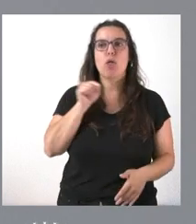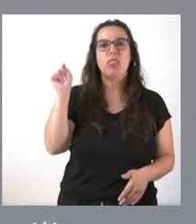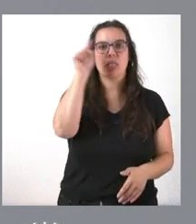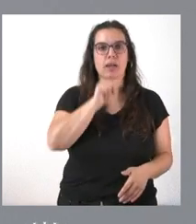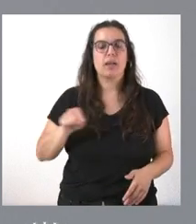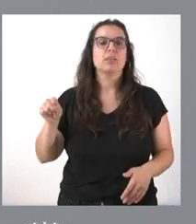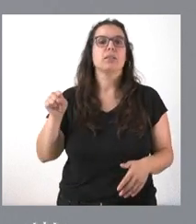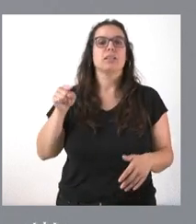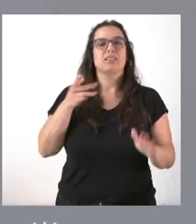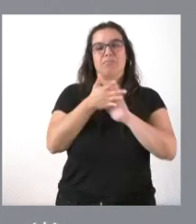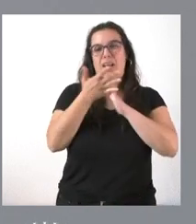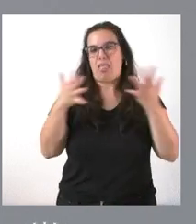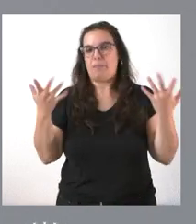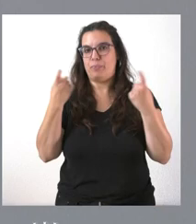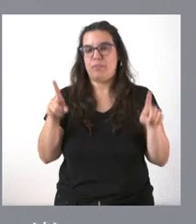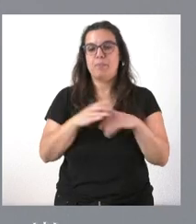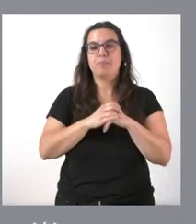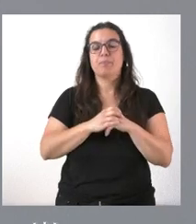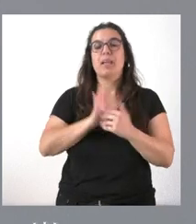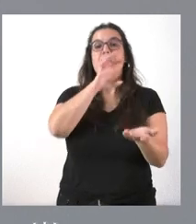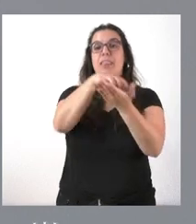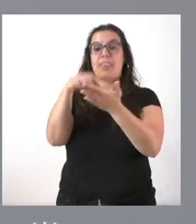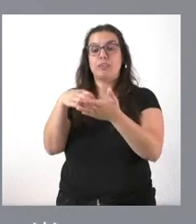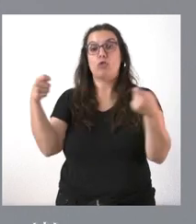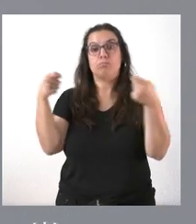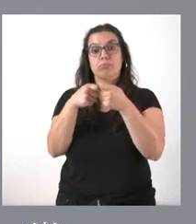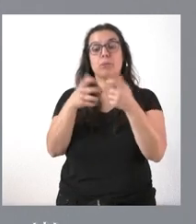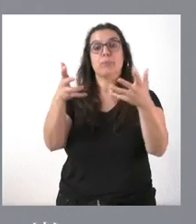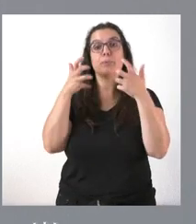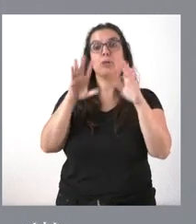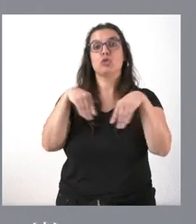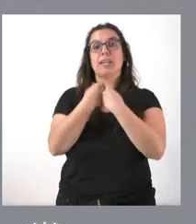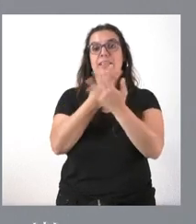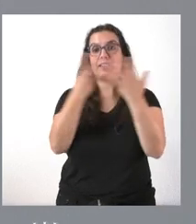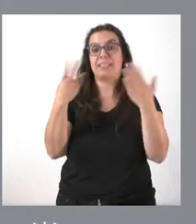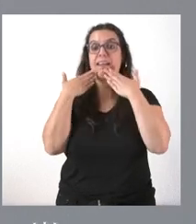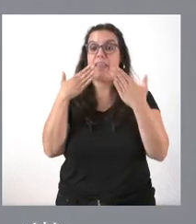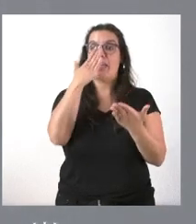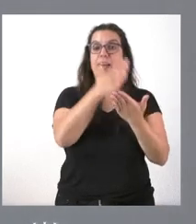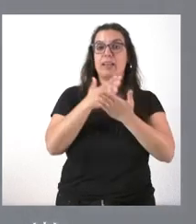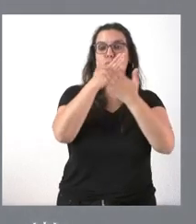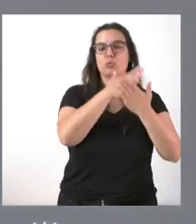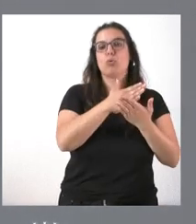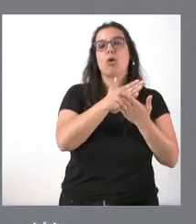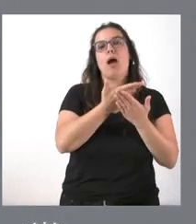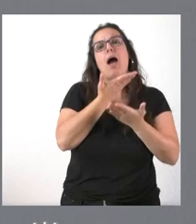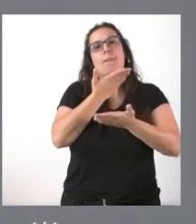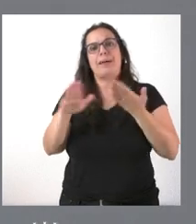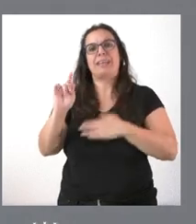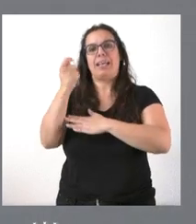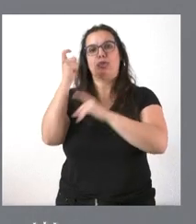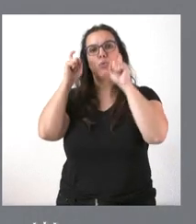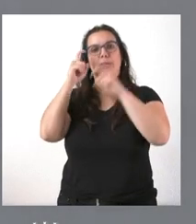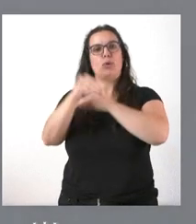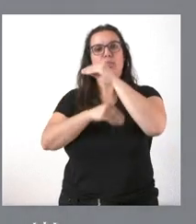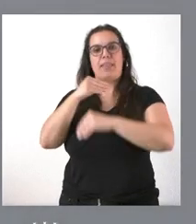ubicados no pasó a desarrollarlo los centros beneficiarios son 17 con cargo a este estudio sin perjuicio de las actuaciones de éxito educativo que se